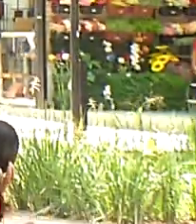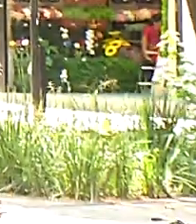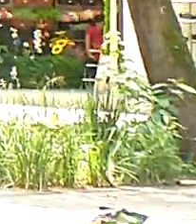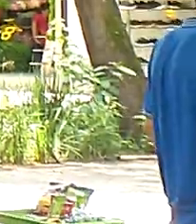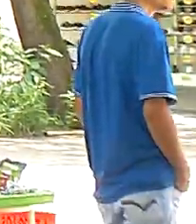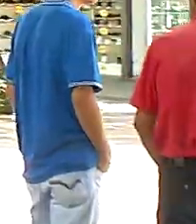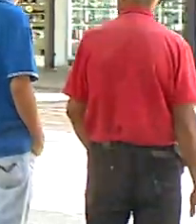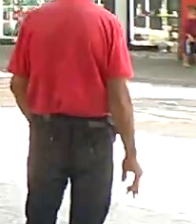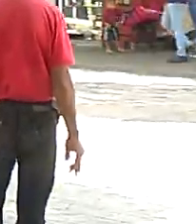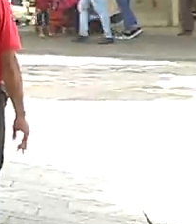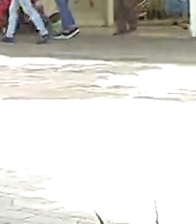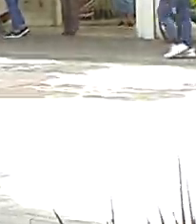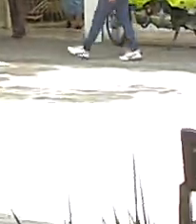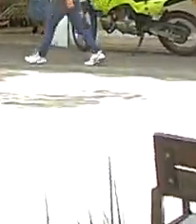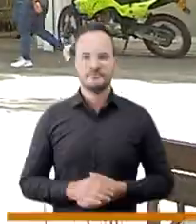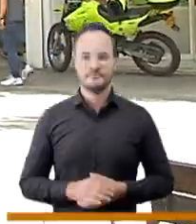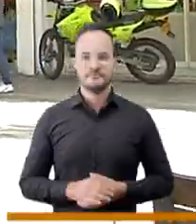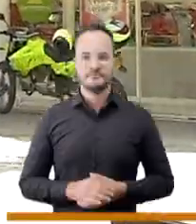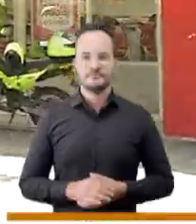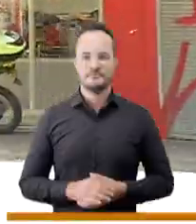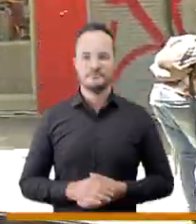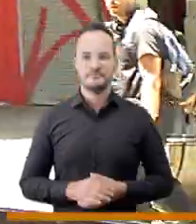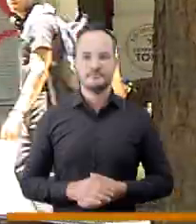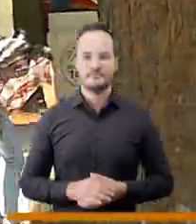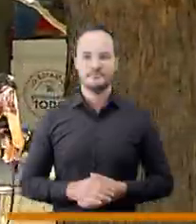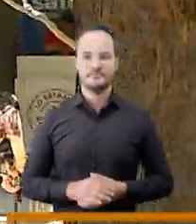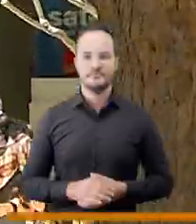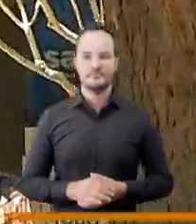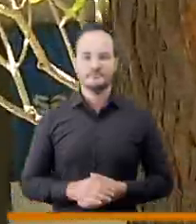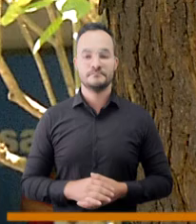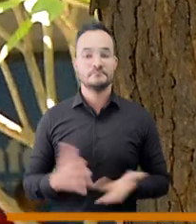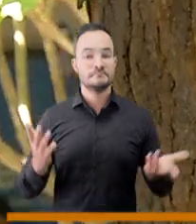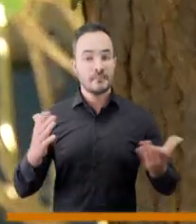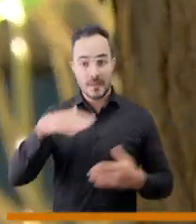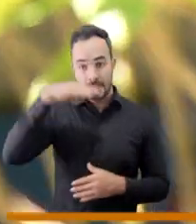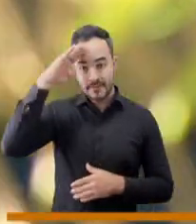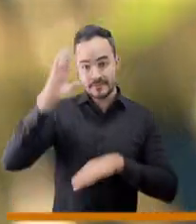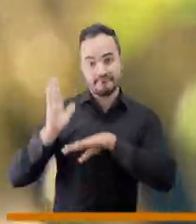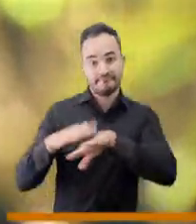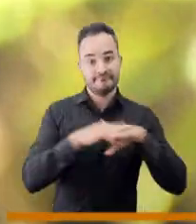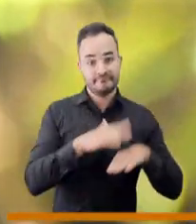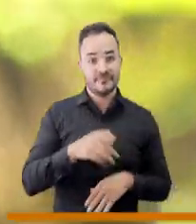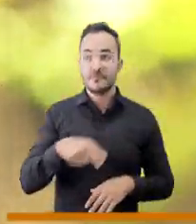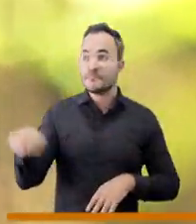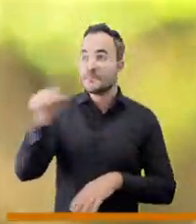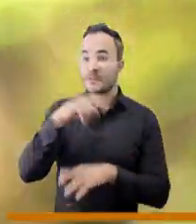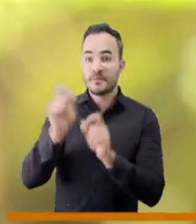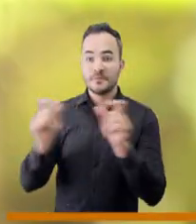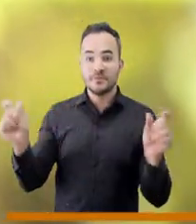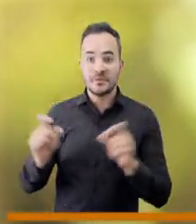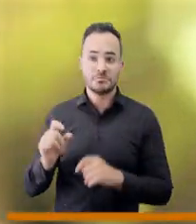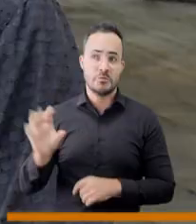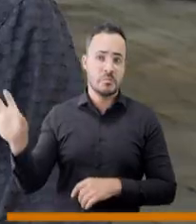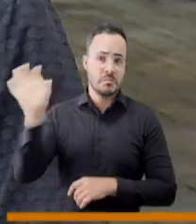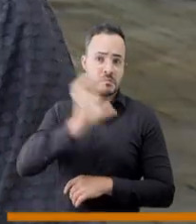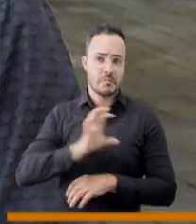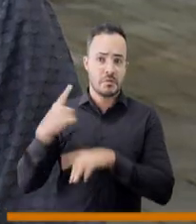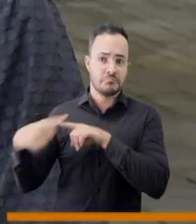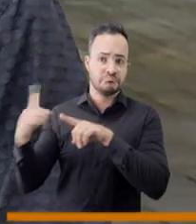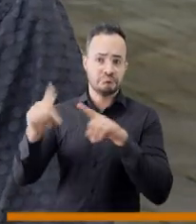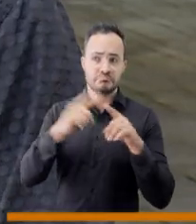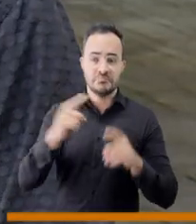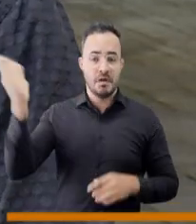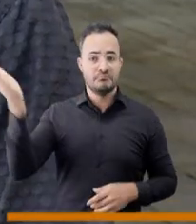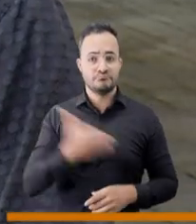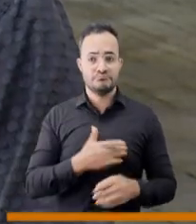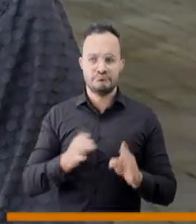seamos dos. Yo no... Medellín le ha abierto la puerta a migrantes de muchas nacionalidades. Muchos de ellos